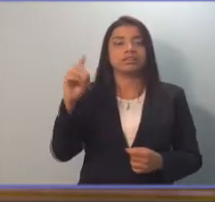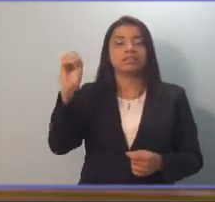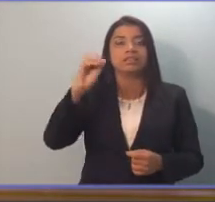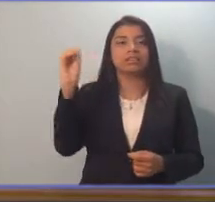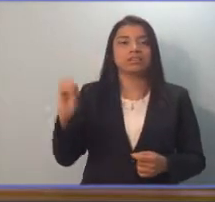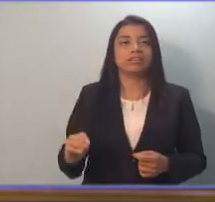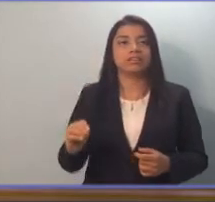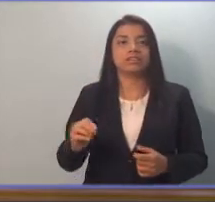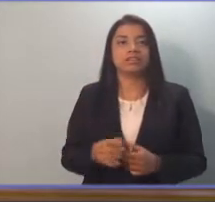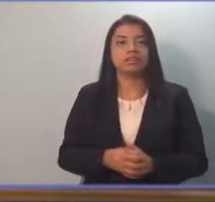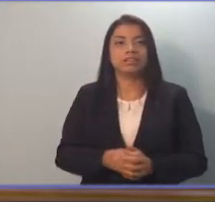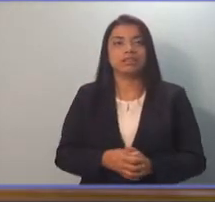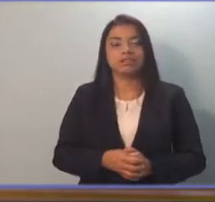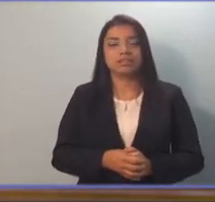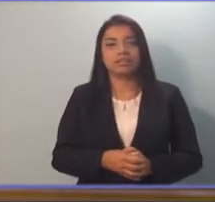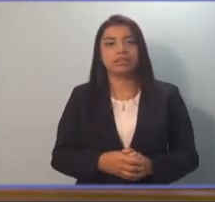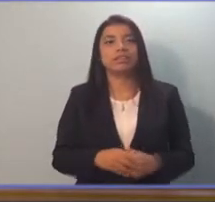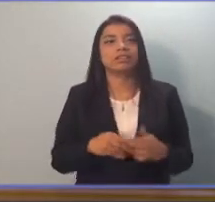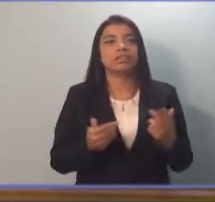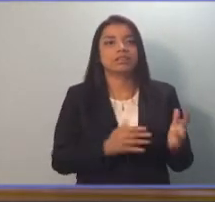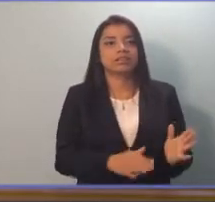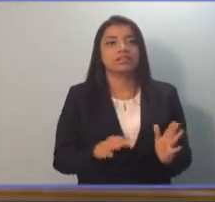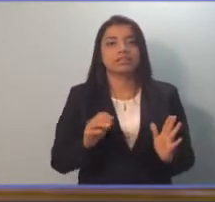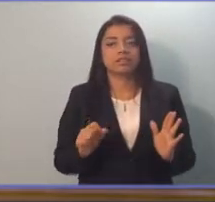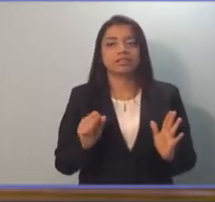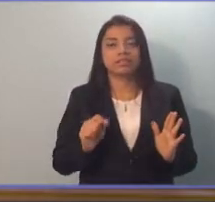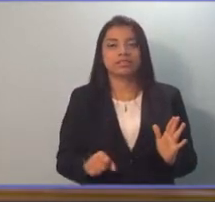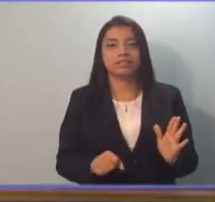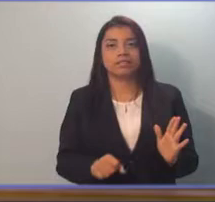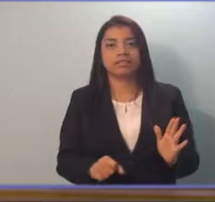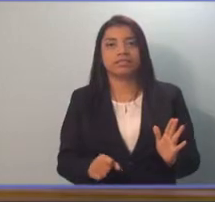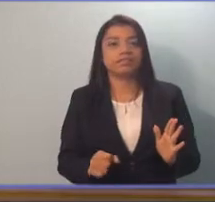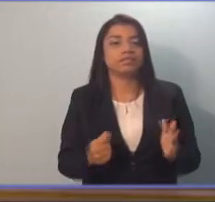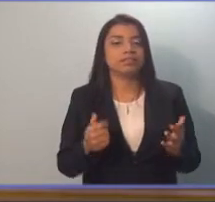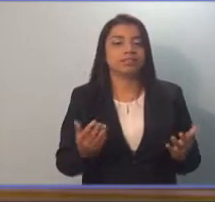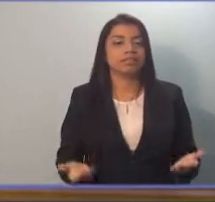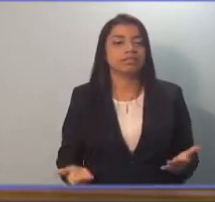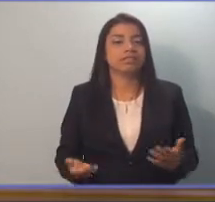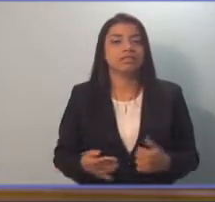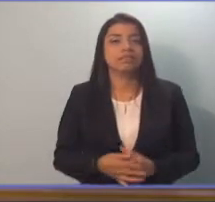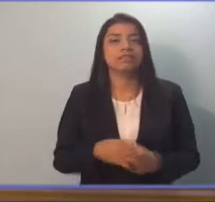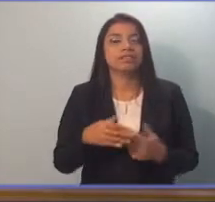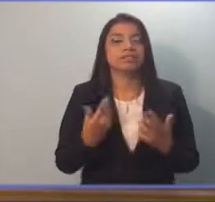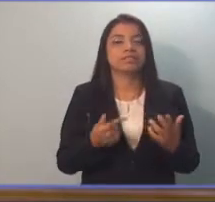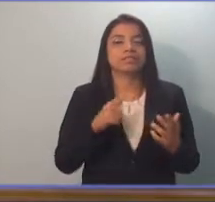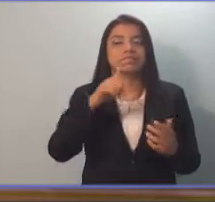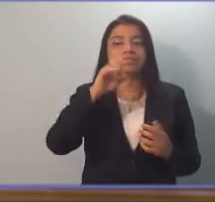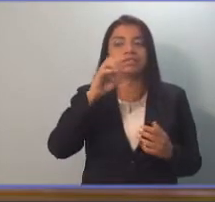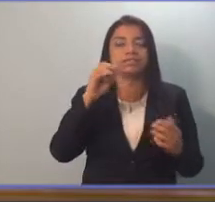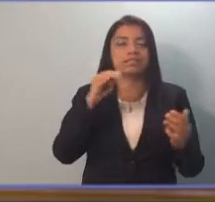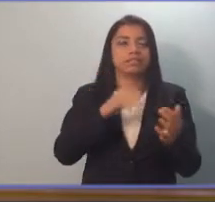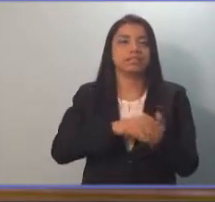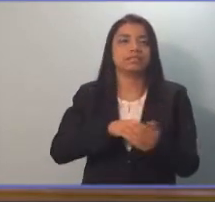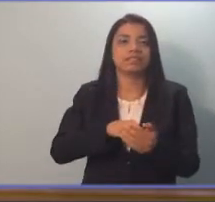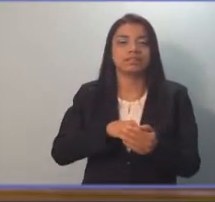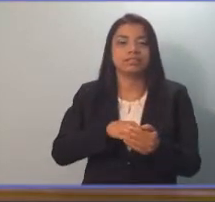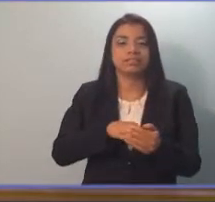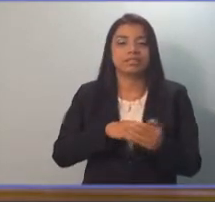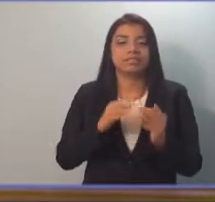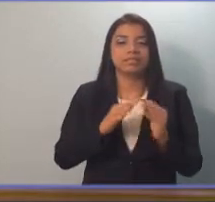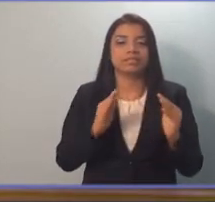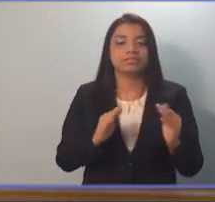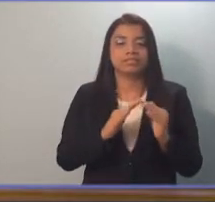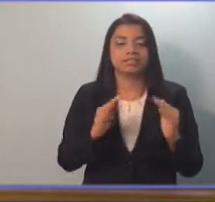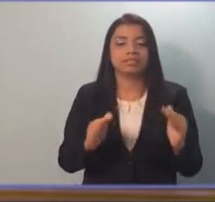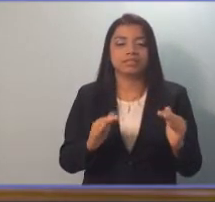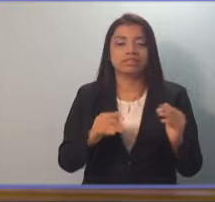25.1%. En relación a las tasas por cada 100.000 habitantes, el 2016 finalizamos con